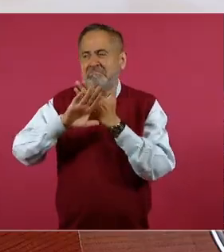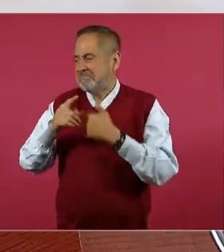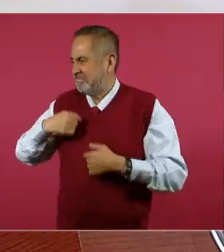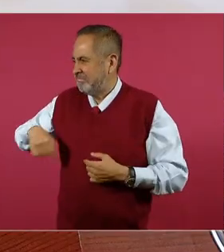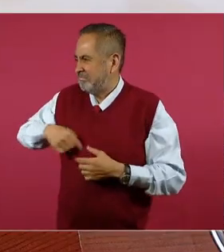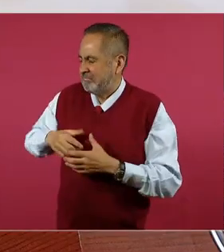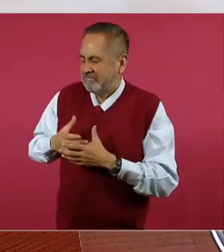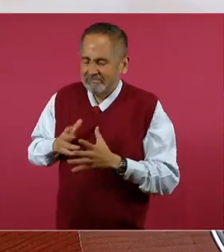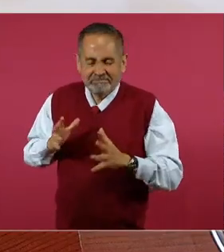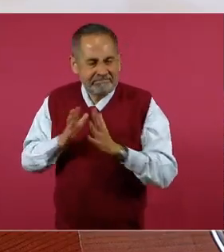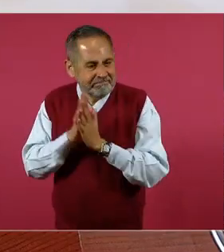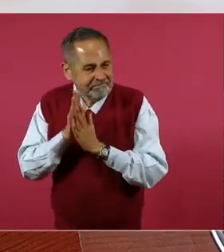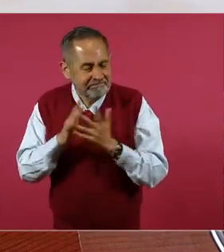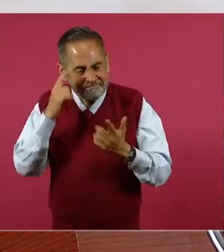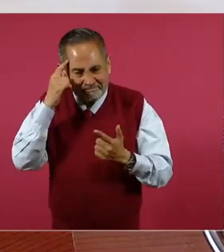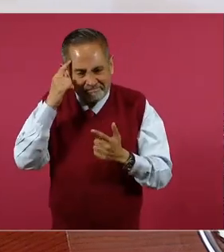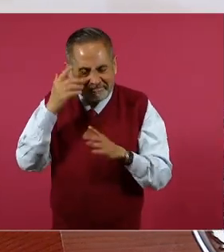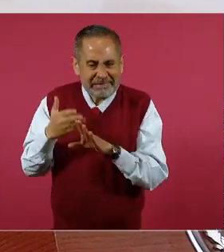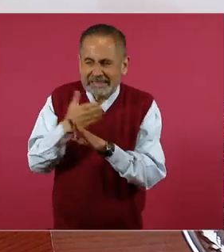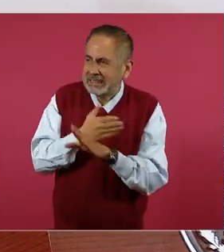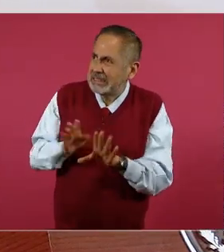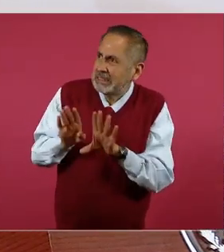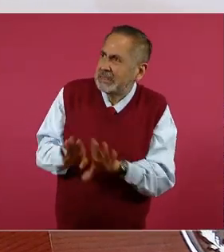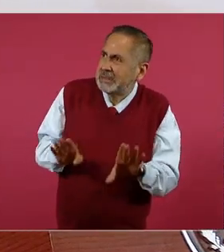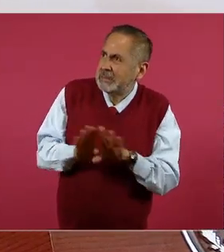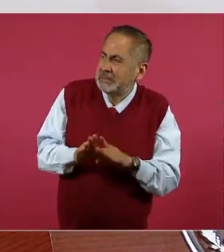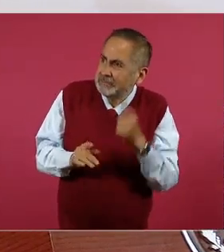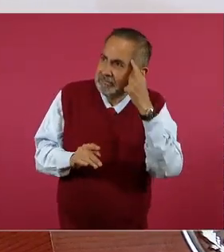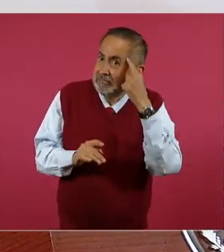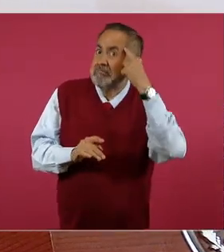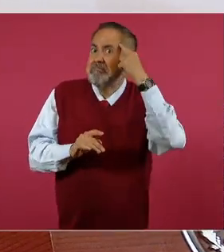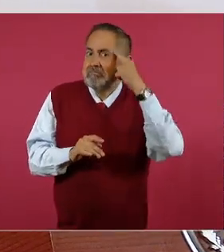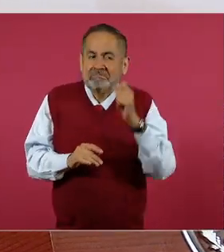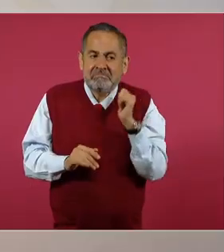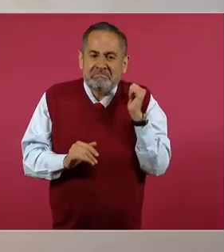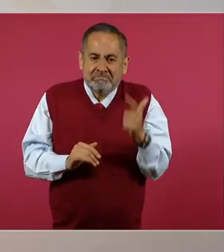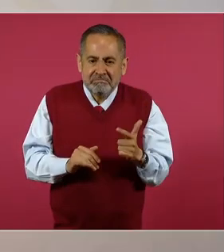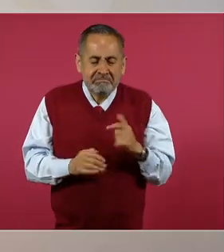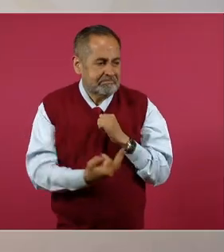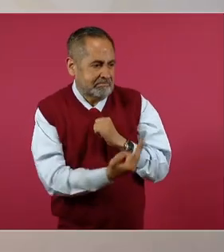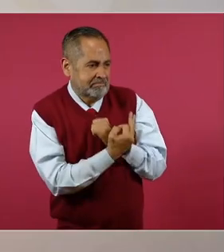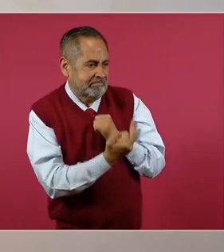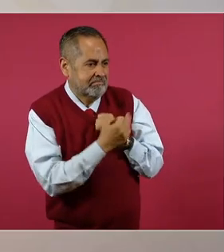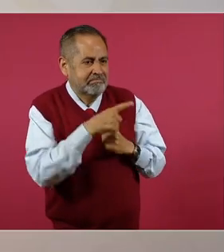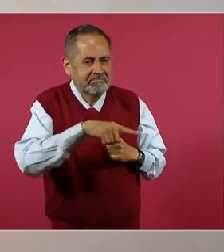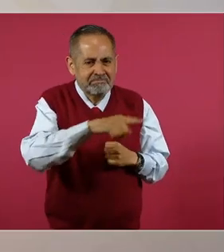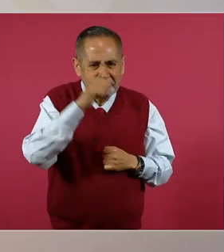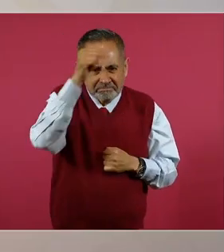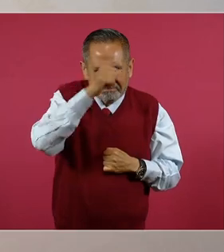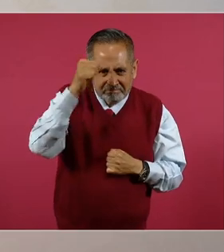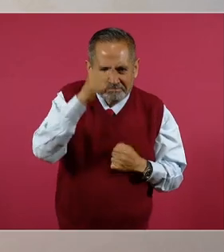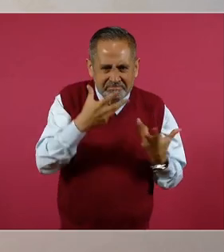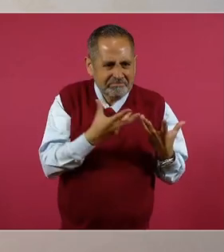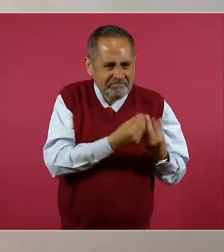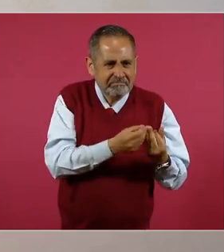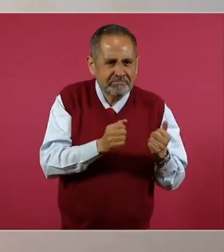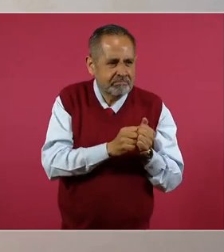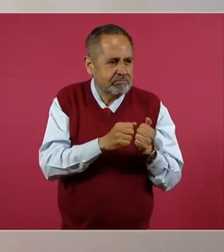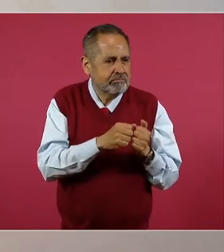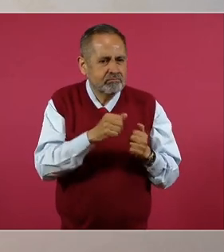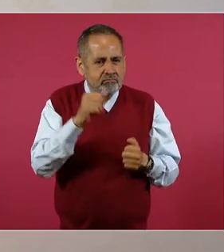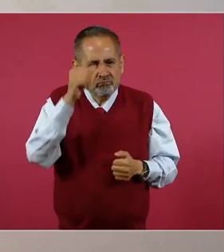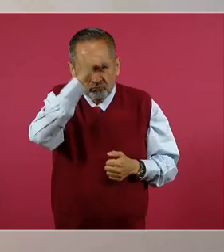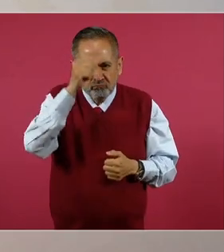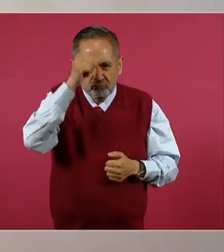y previendo eso, quería yo que la iglesia vinculada a los pobres